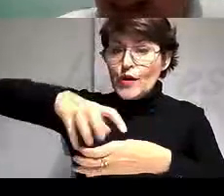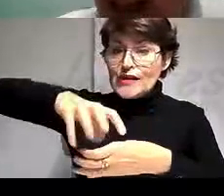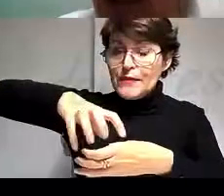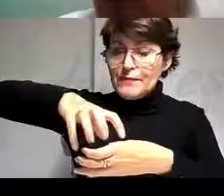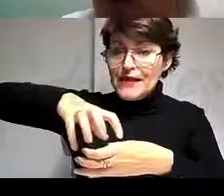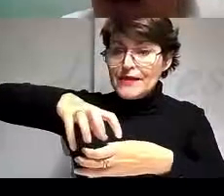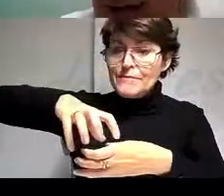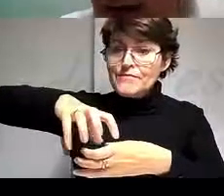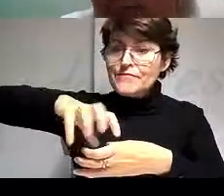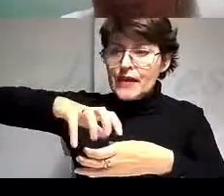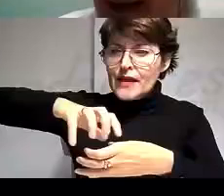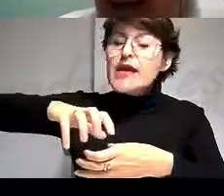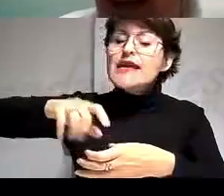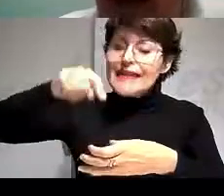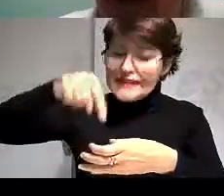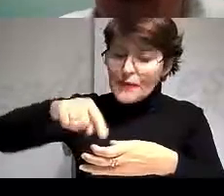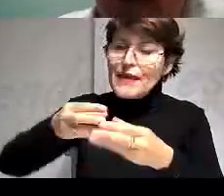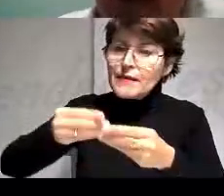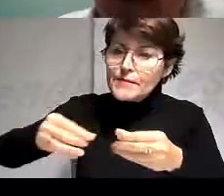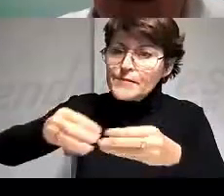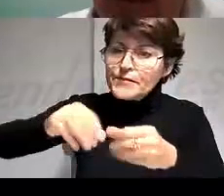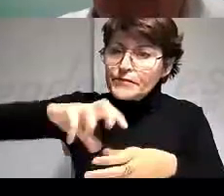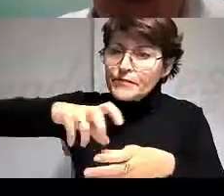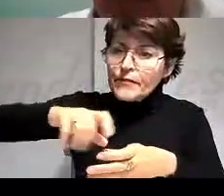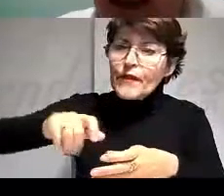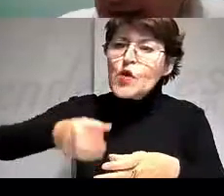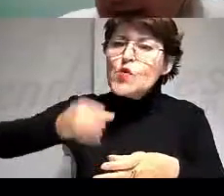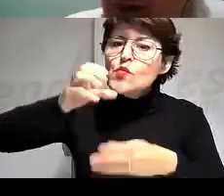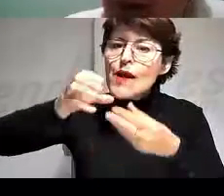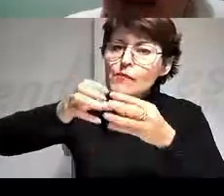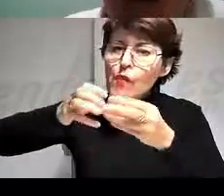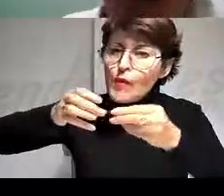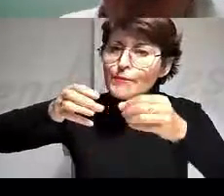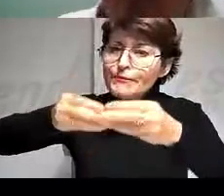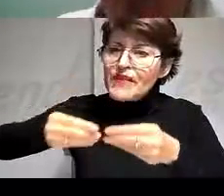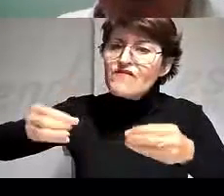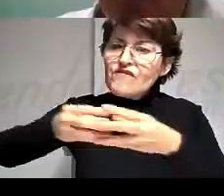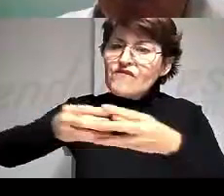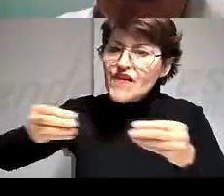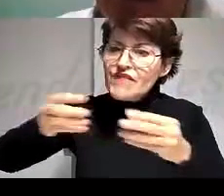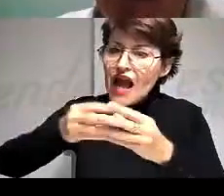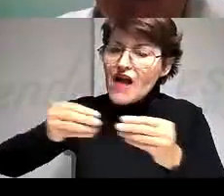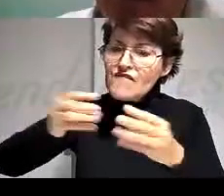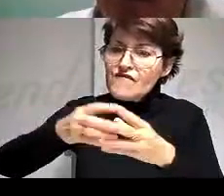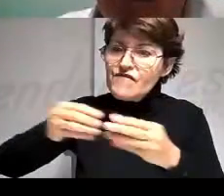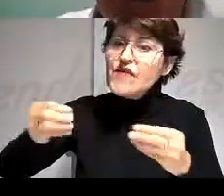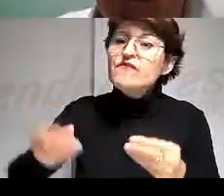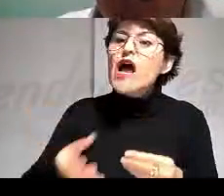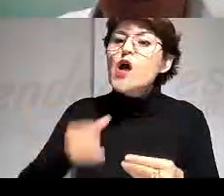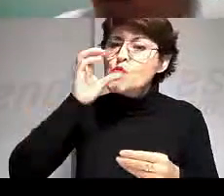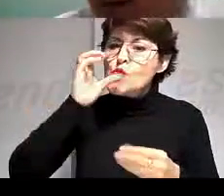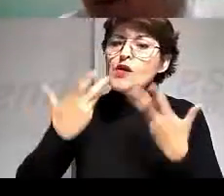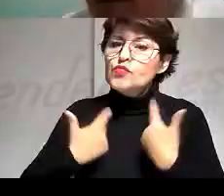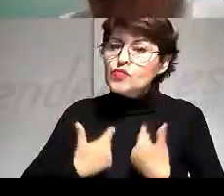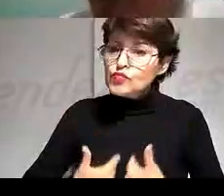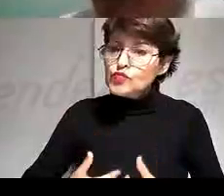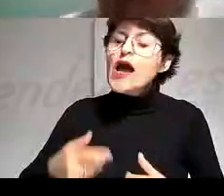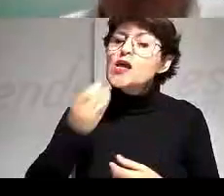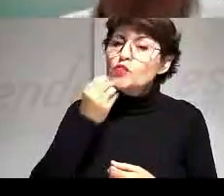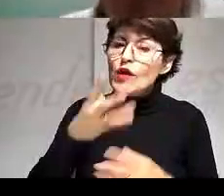que quede la pulpa, que quede también la parte blanca y las fibras, porque eso no dejan de ser